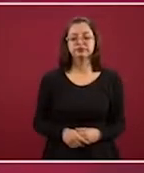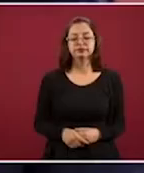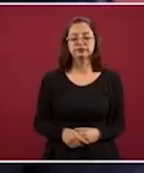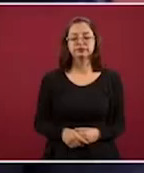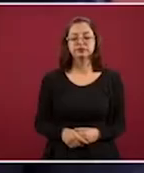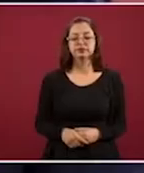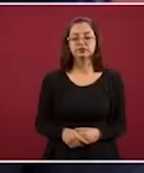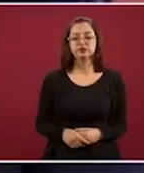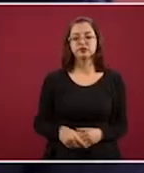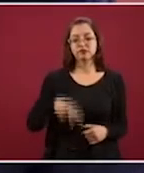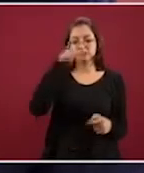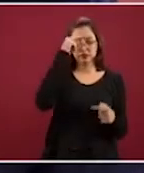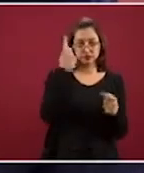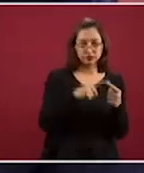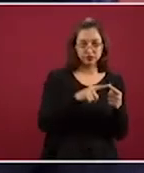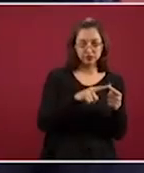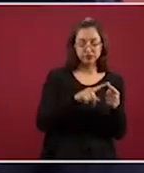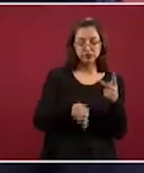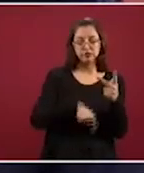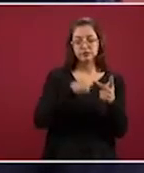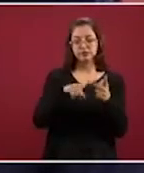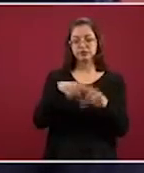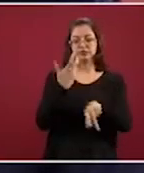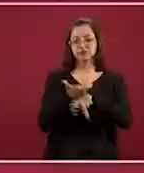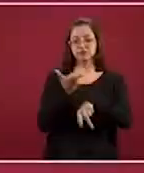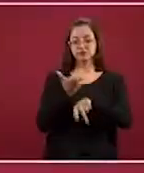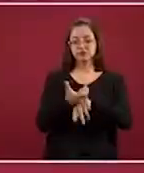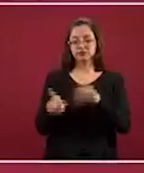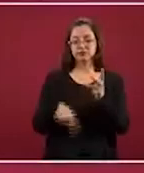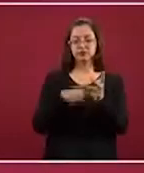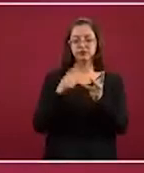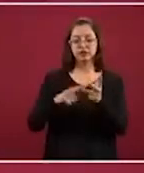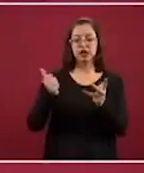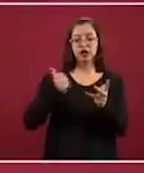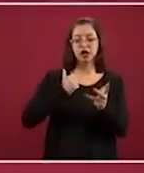entre México, Estados Unidos y Canadá.